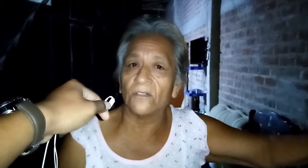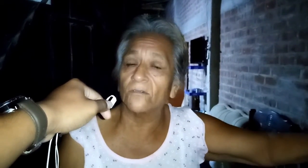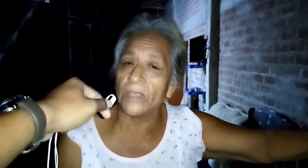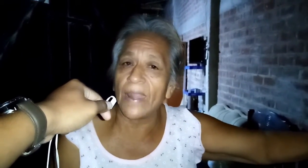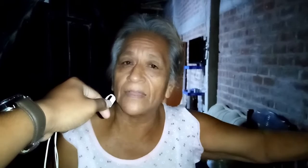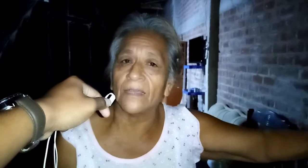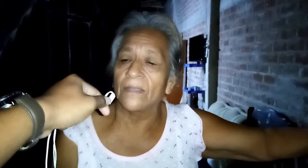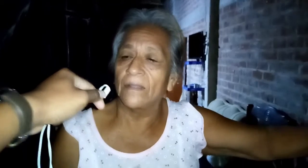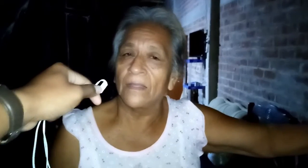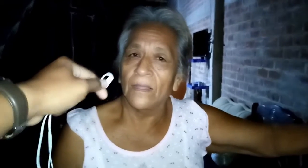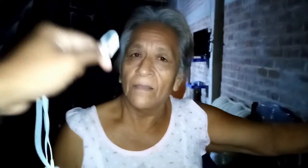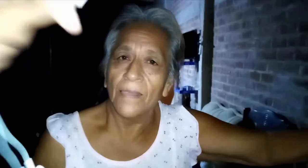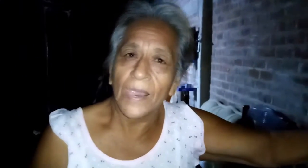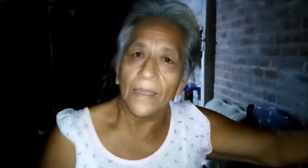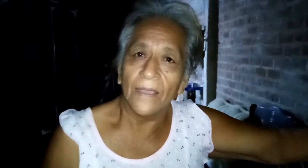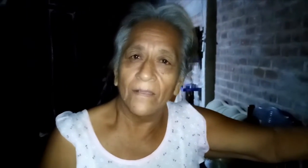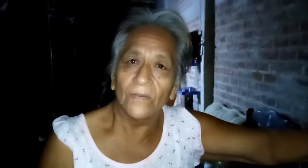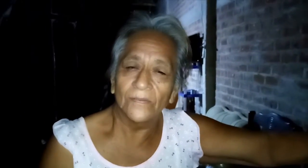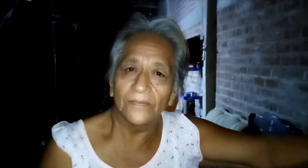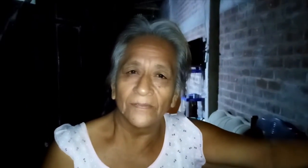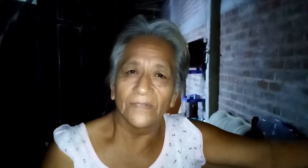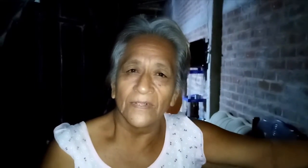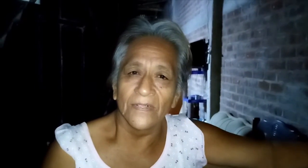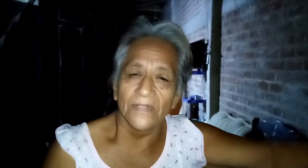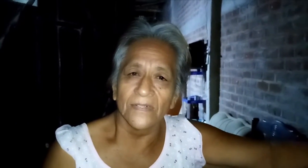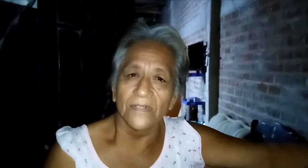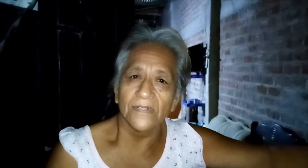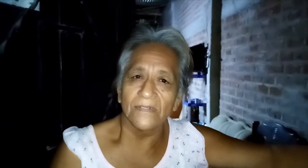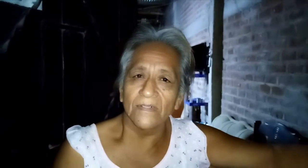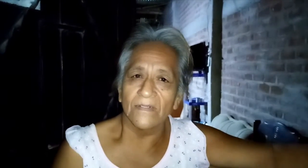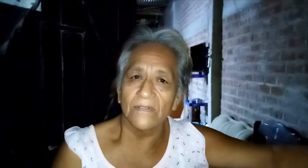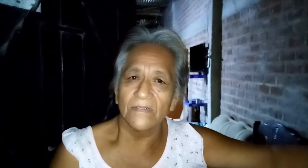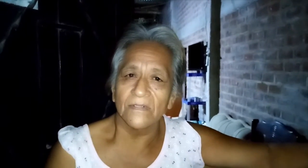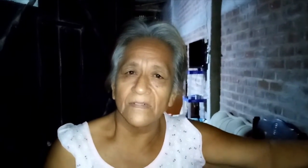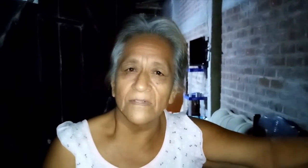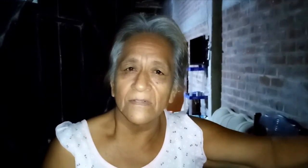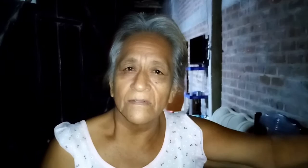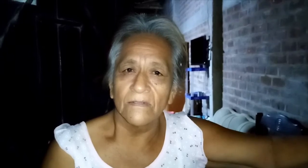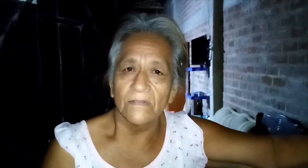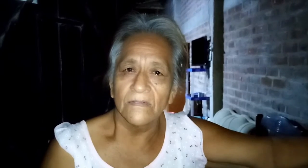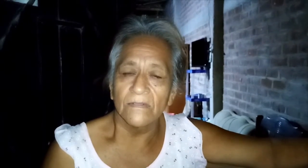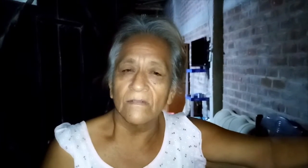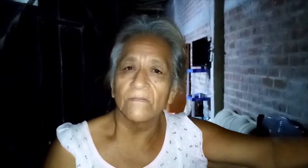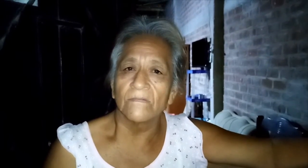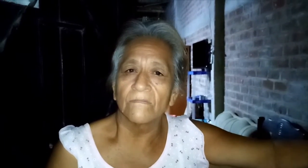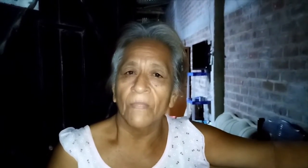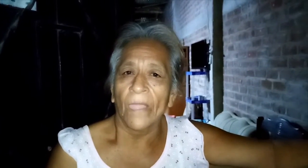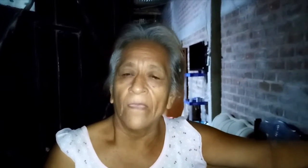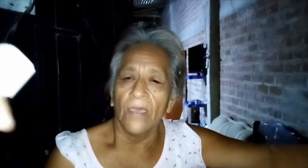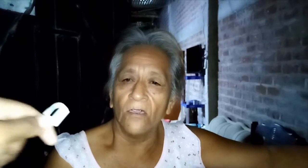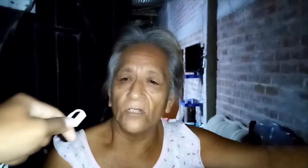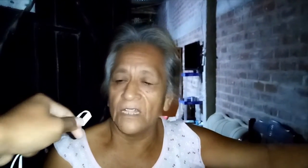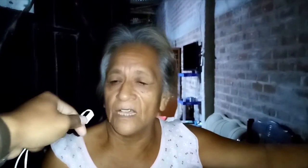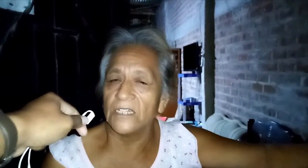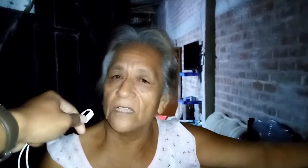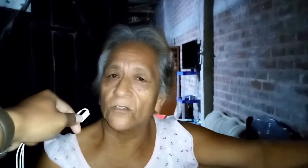cosa. No hay plata. Antes de que pase todo eso que está sucediendo de la epidemia, ¿a qué se dedicaba usted?